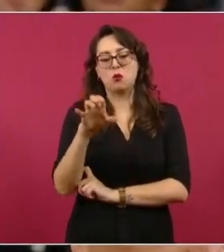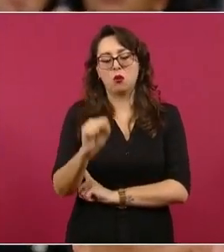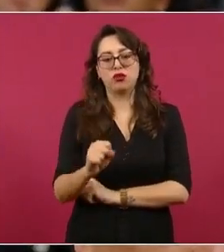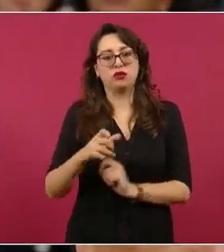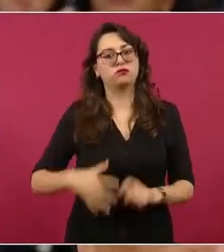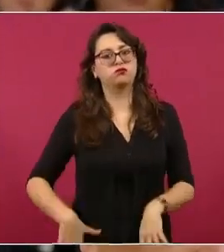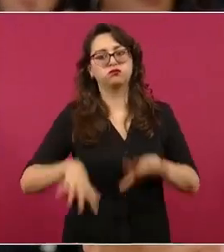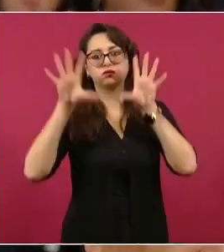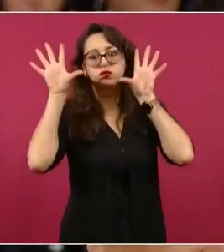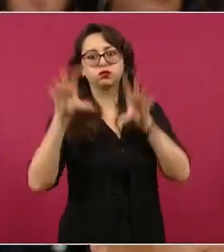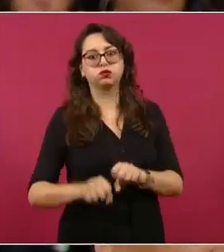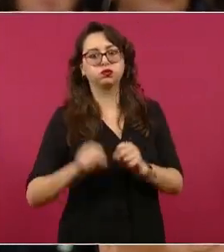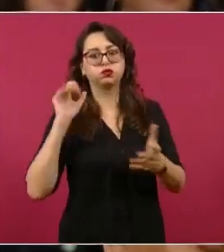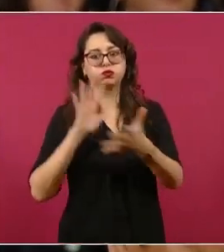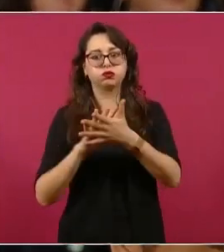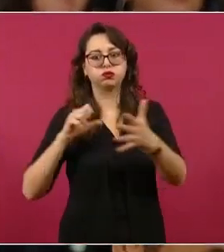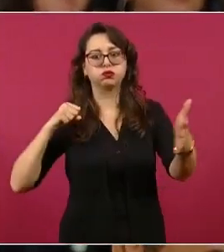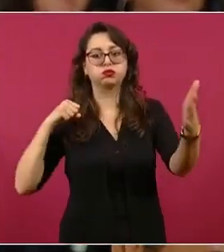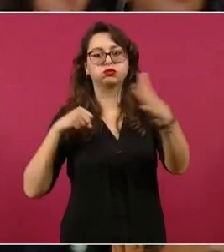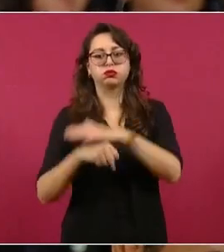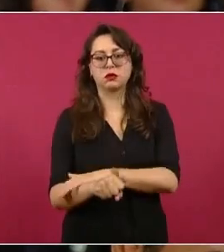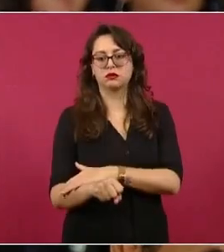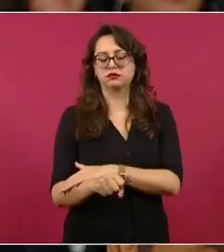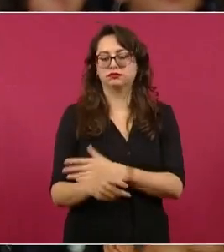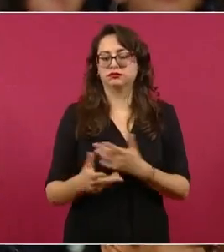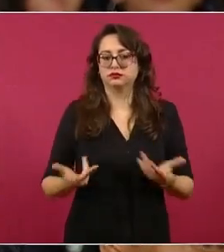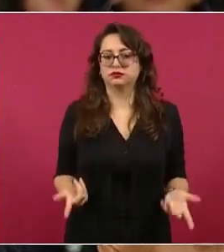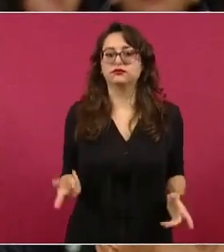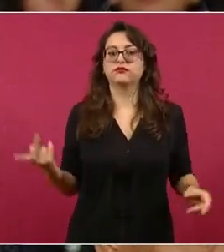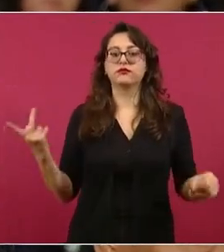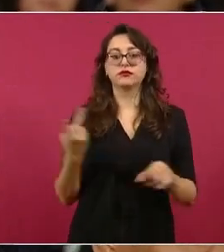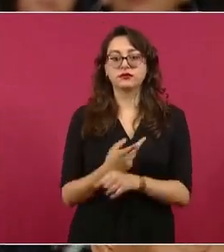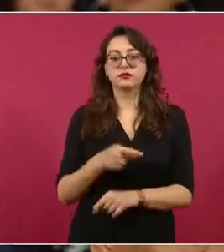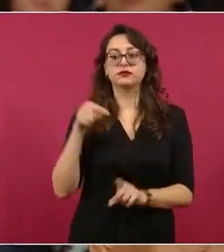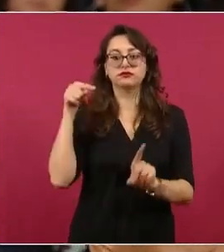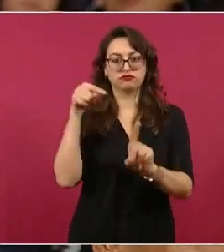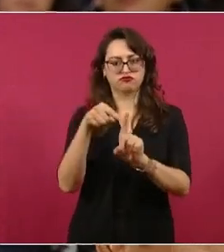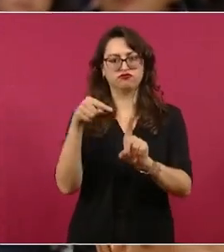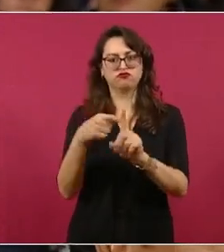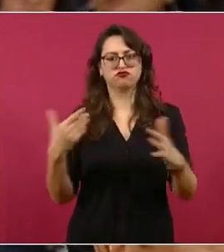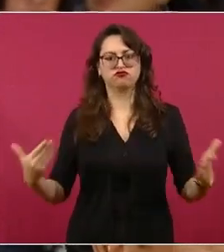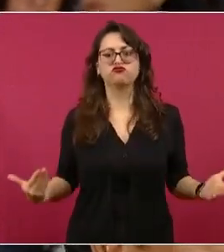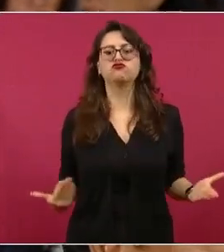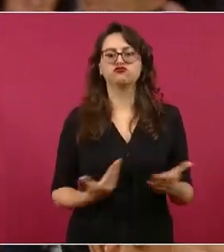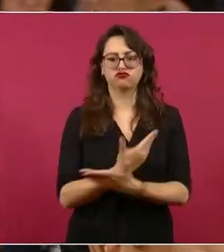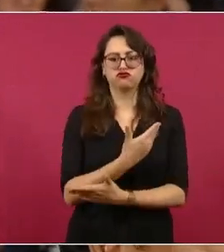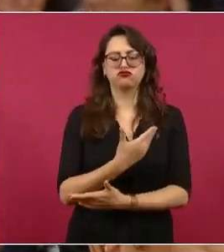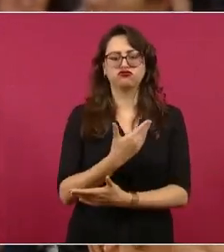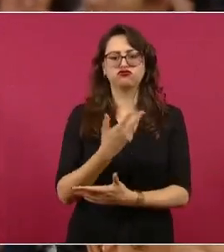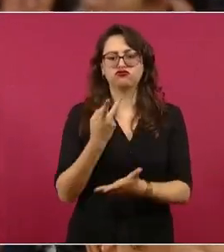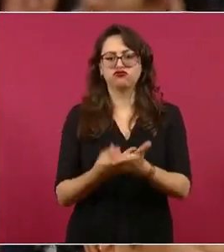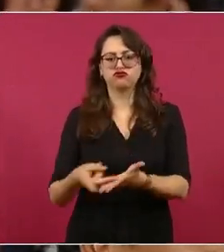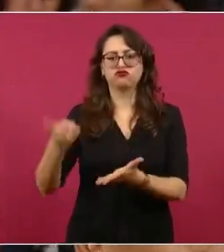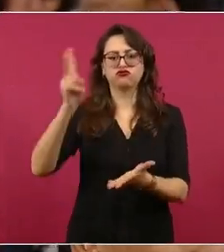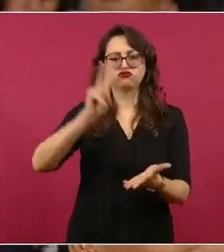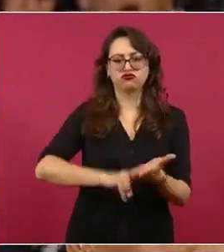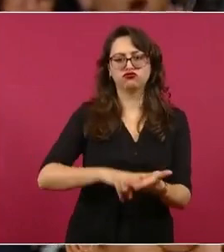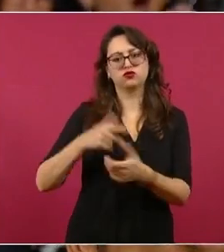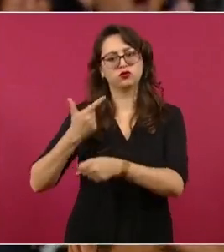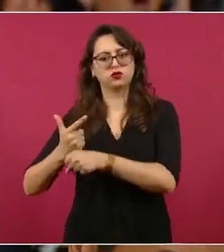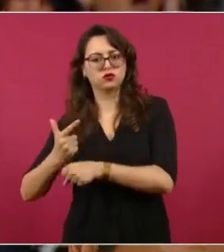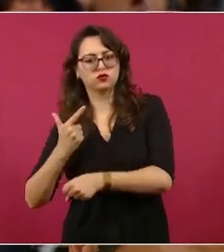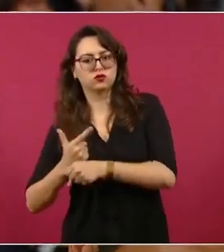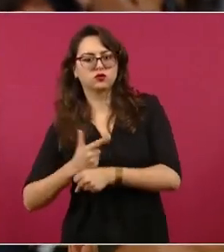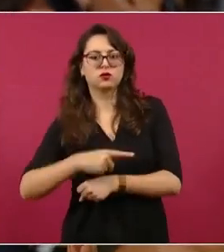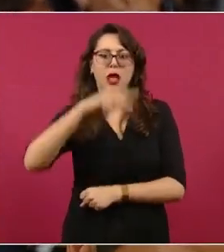mexicana también, y de acuerdo con una recomendación de la Comisión Nacional de Derechos Humanos, se violaron sus derechos. ¿Quiénes fueron